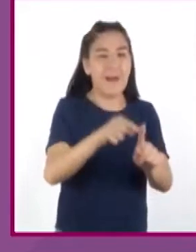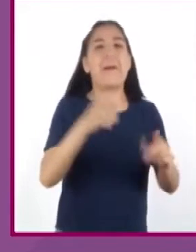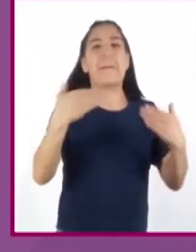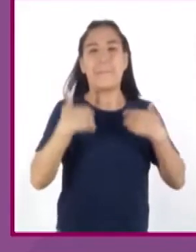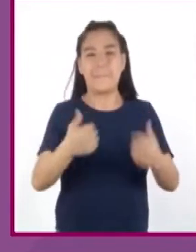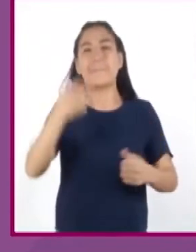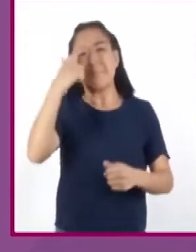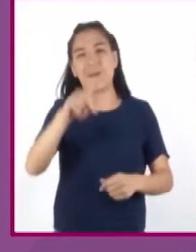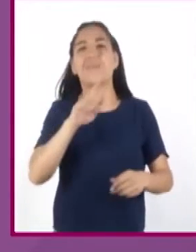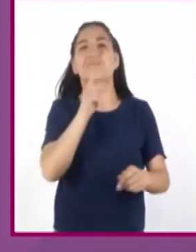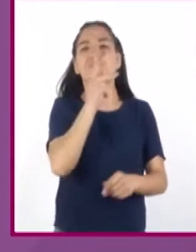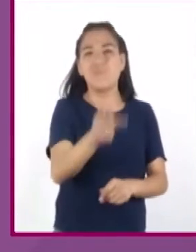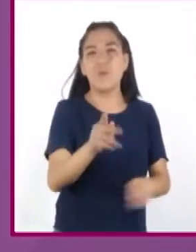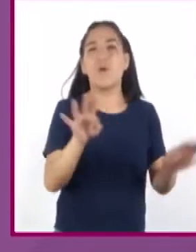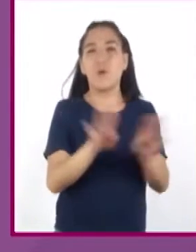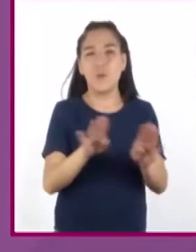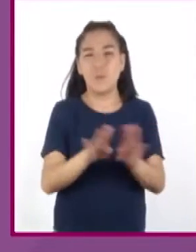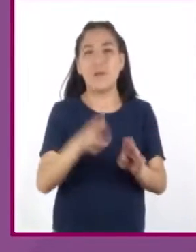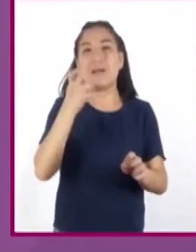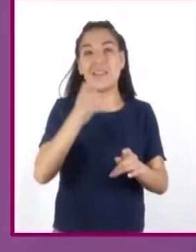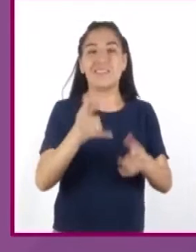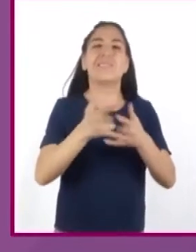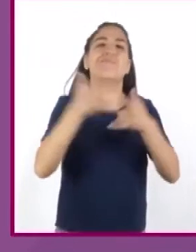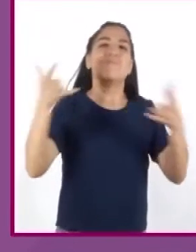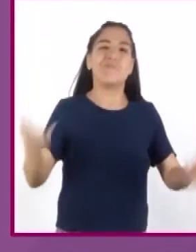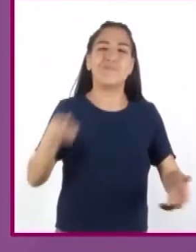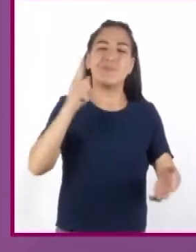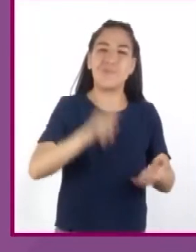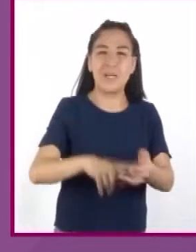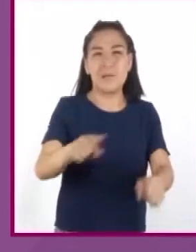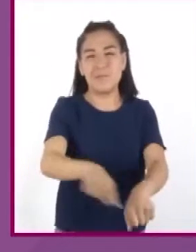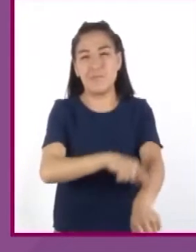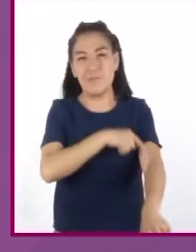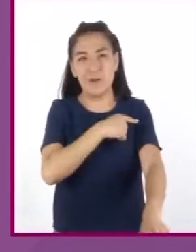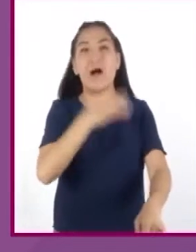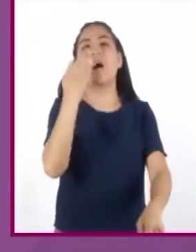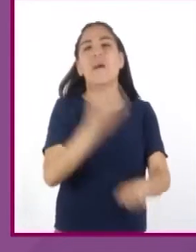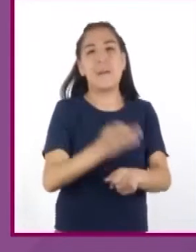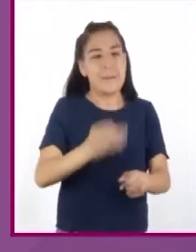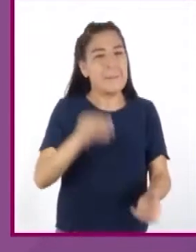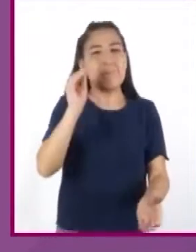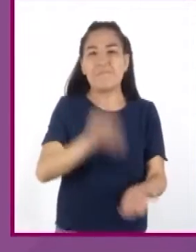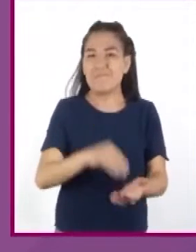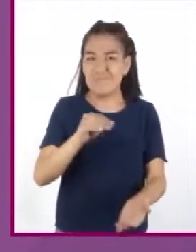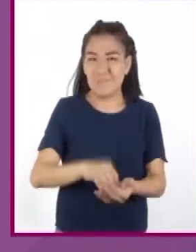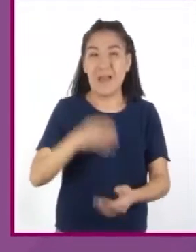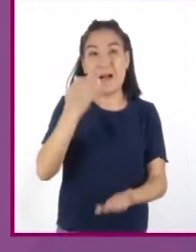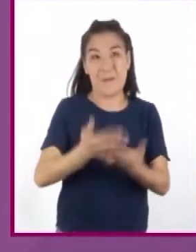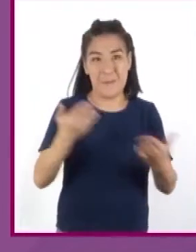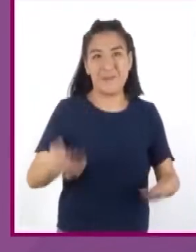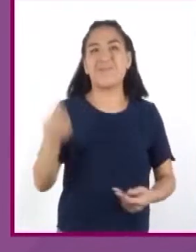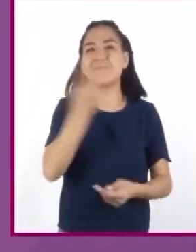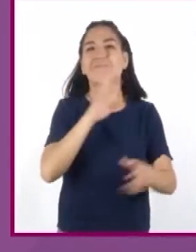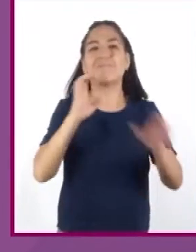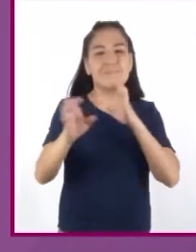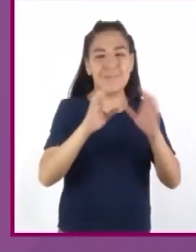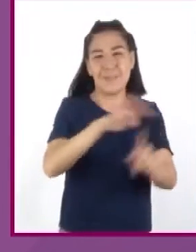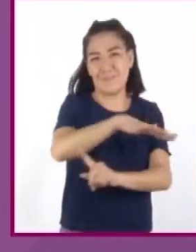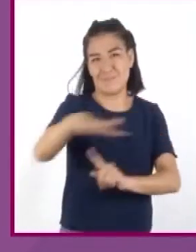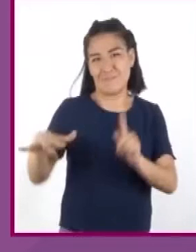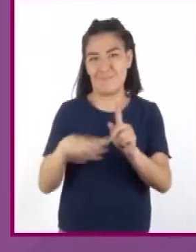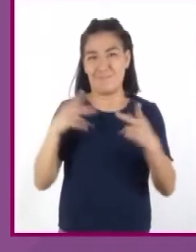huecos. Este proceso se dio a lo largo de la historia y continuará por mucho tiempo, ya que el hablante necesita comunicarse con su